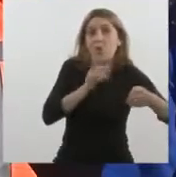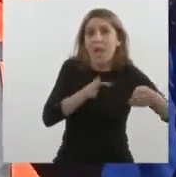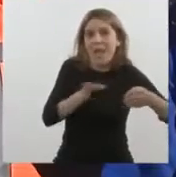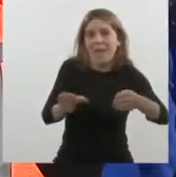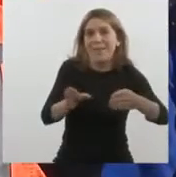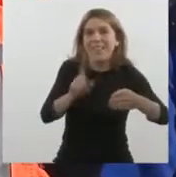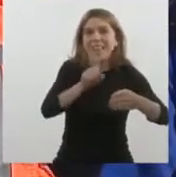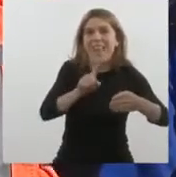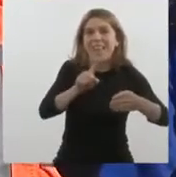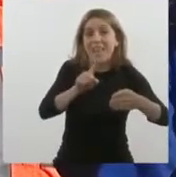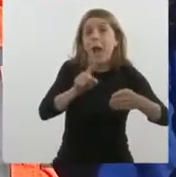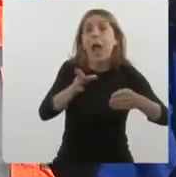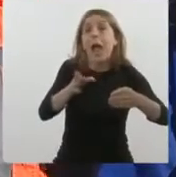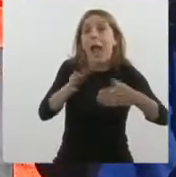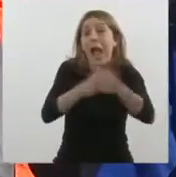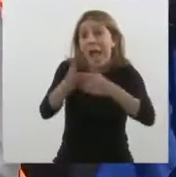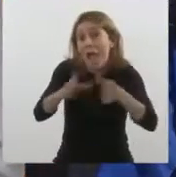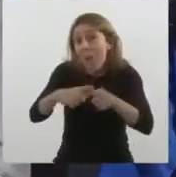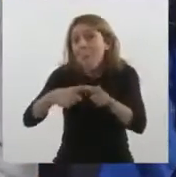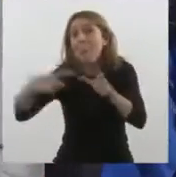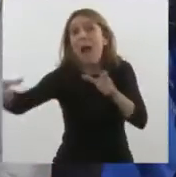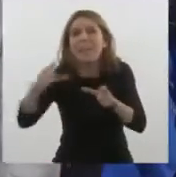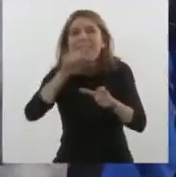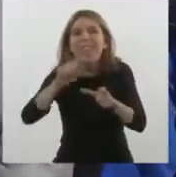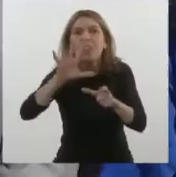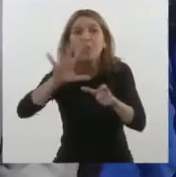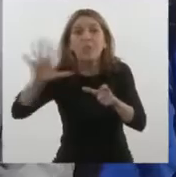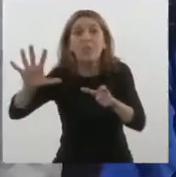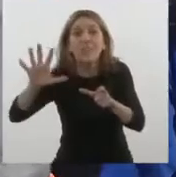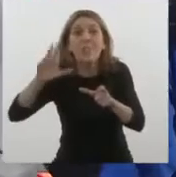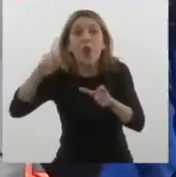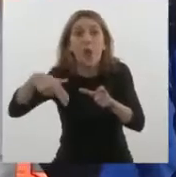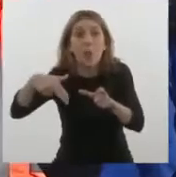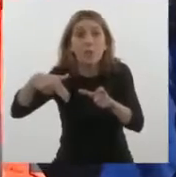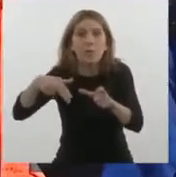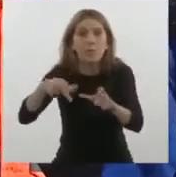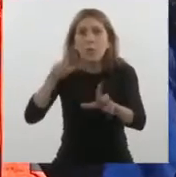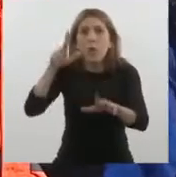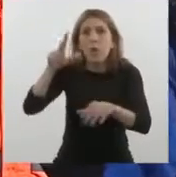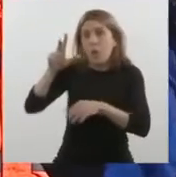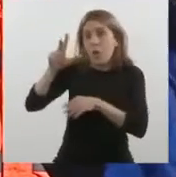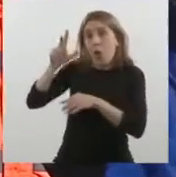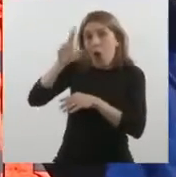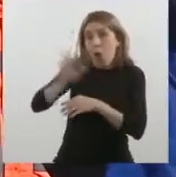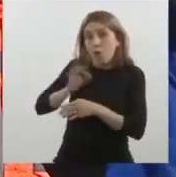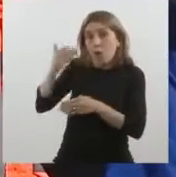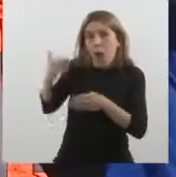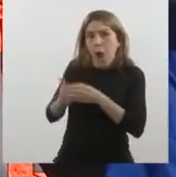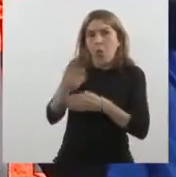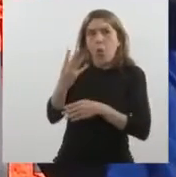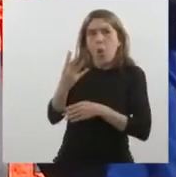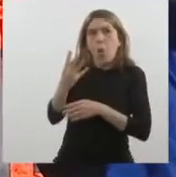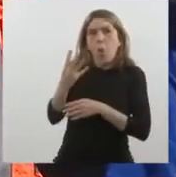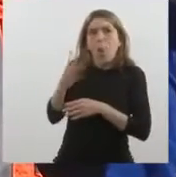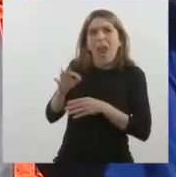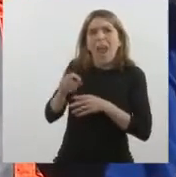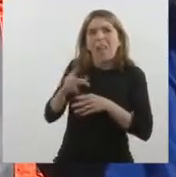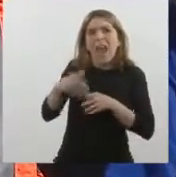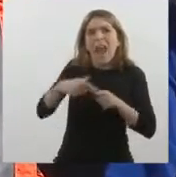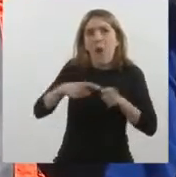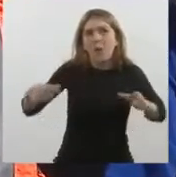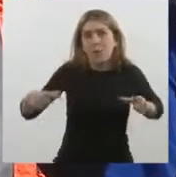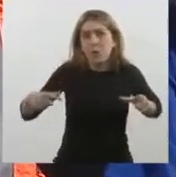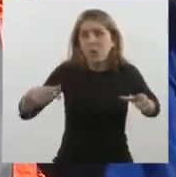kilómetros, en los últimos 4 años se habían hecho 40 kilómetros. Y en este año y medio con pandemia hicimos otros 40